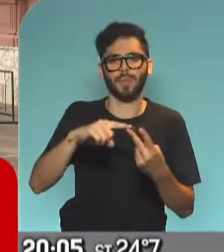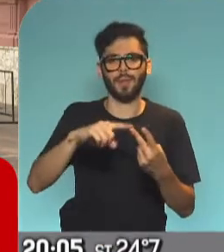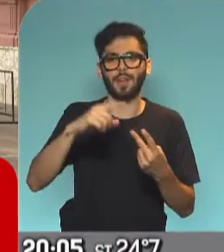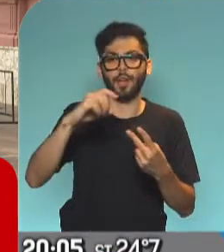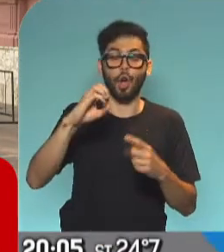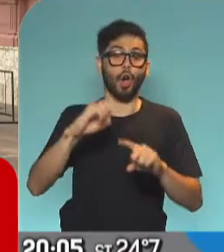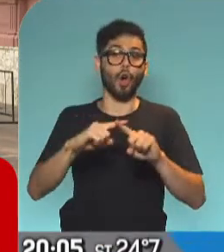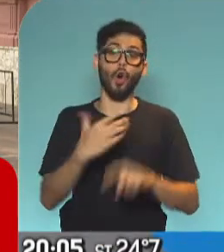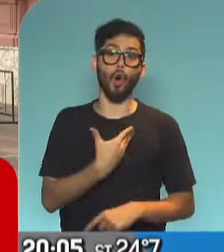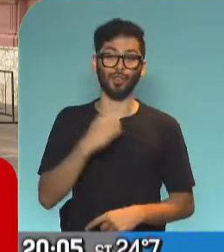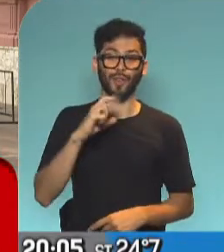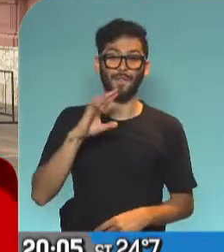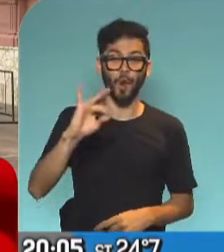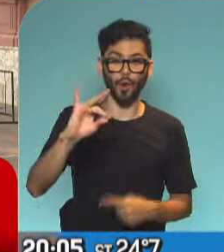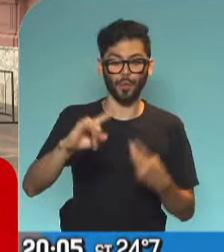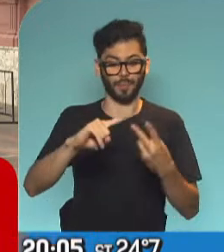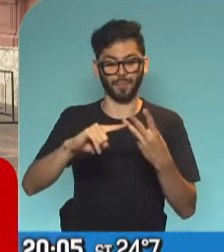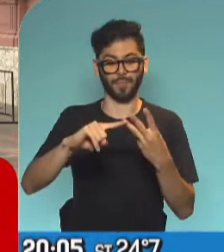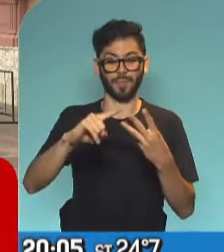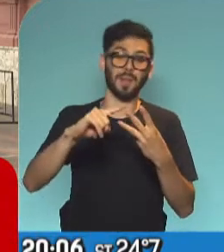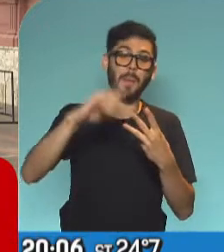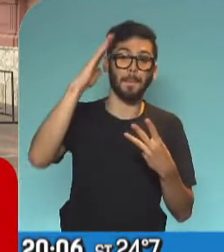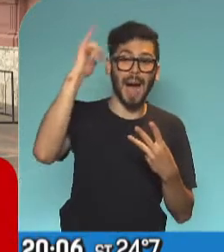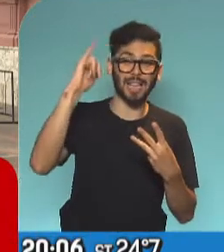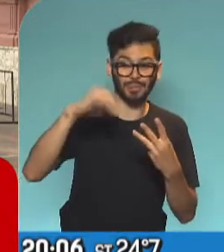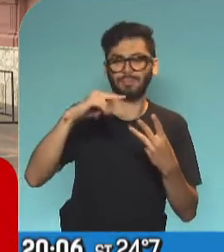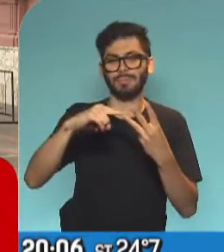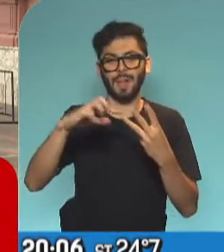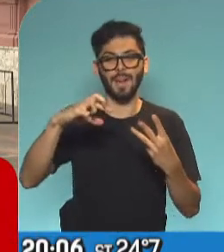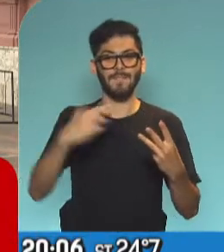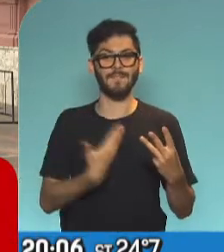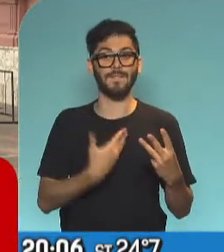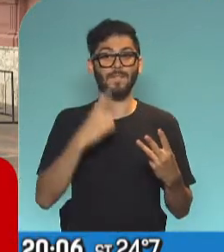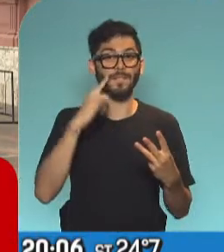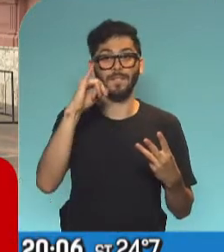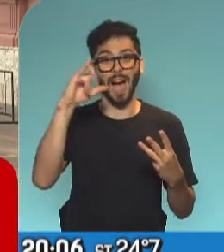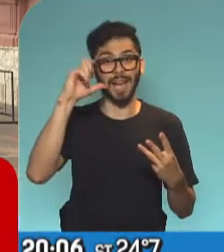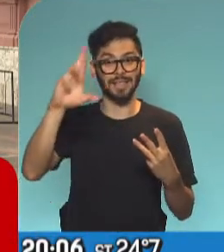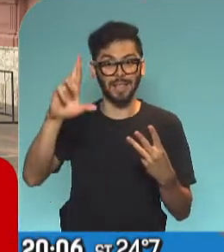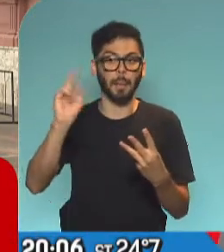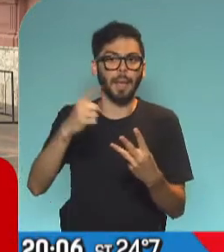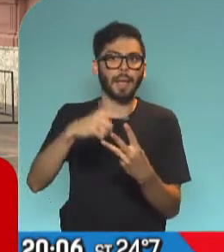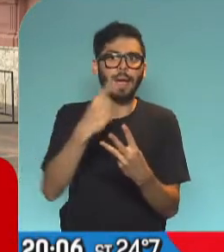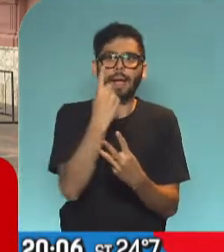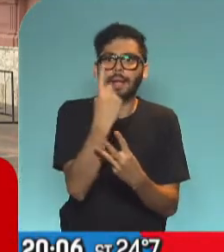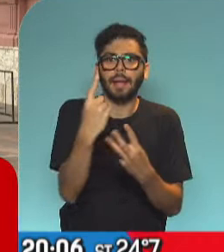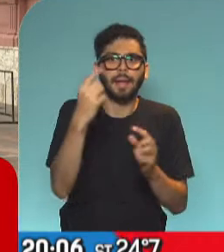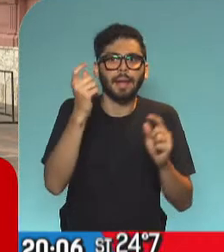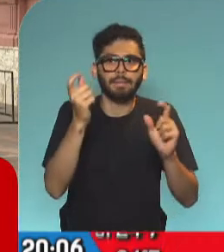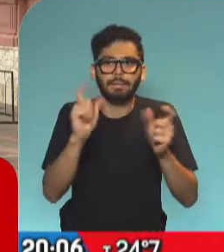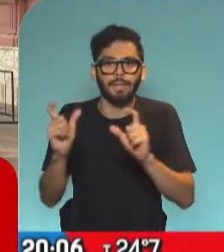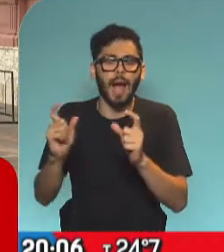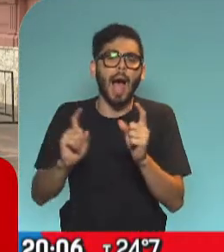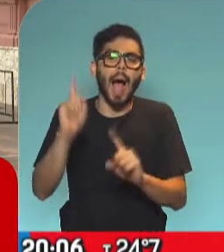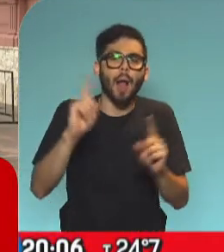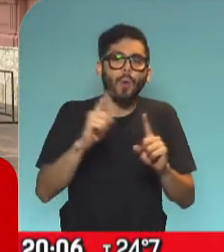AstraZeneca en los primeros días de marzo, Pfizer. Bueno, y con lo que implica cada una de estas vacunas, que cada una tiene su particularidad. Algunas tienen que conservar